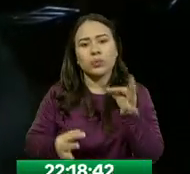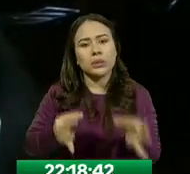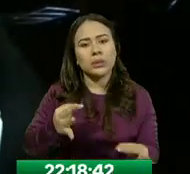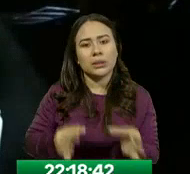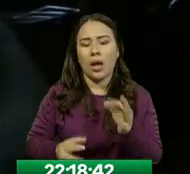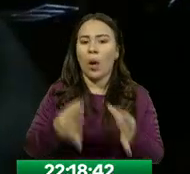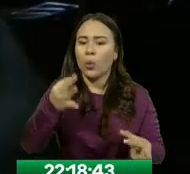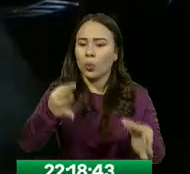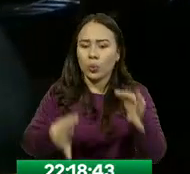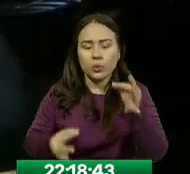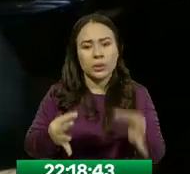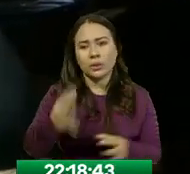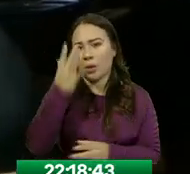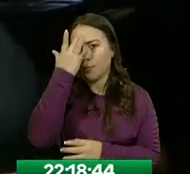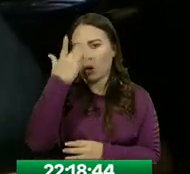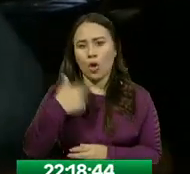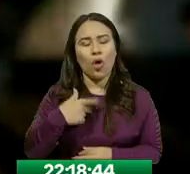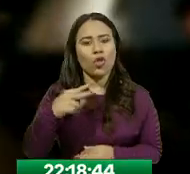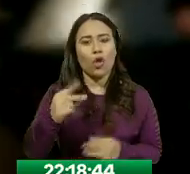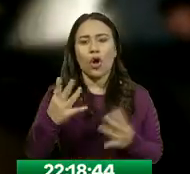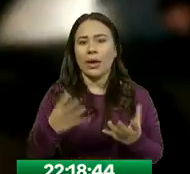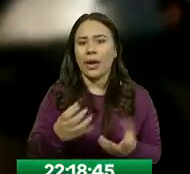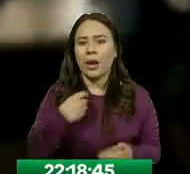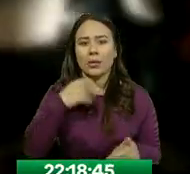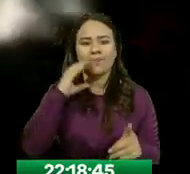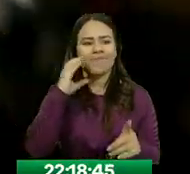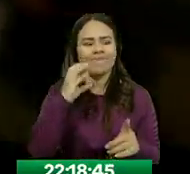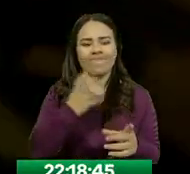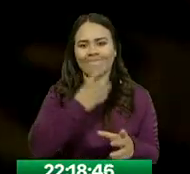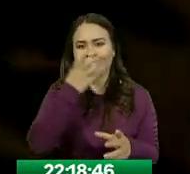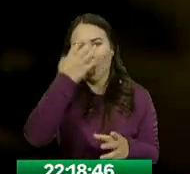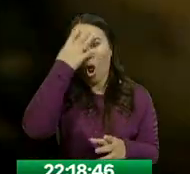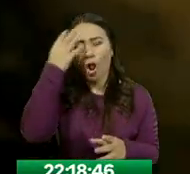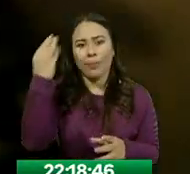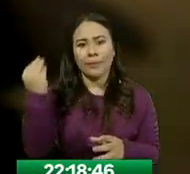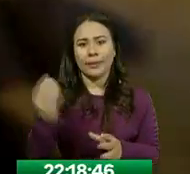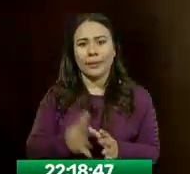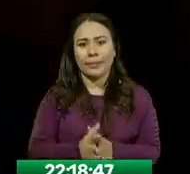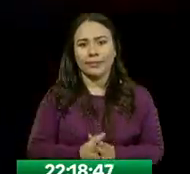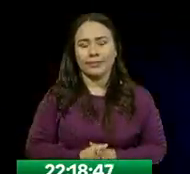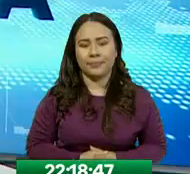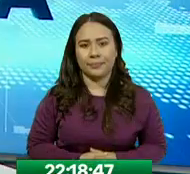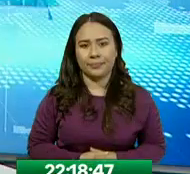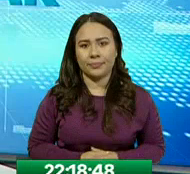haga justicia a esto, que no quede en una impunidad. Informó Adriana Peralta.